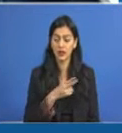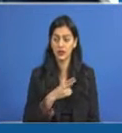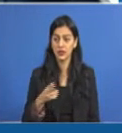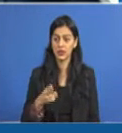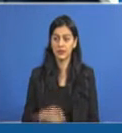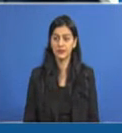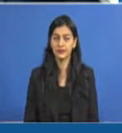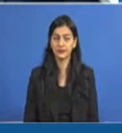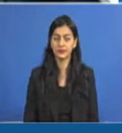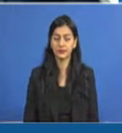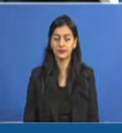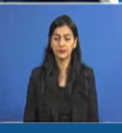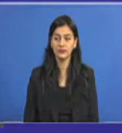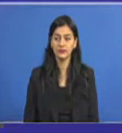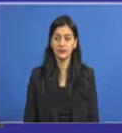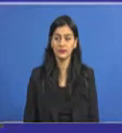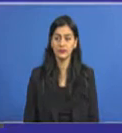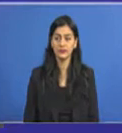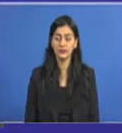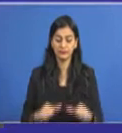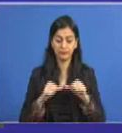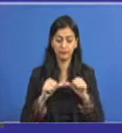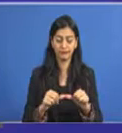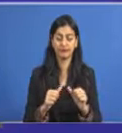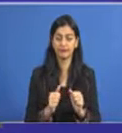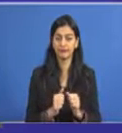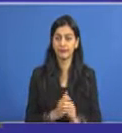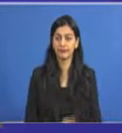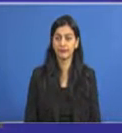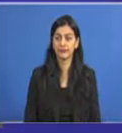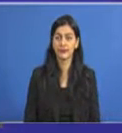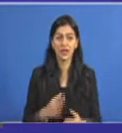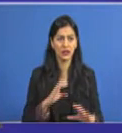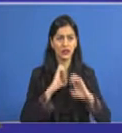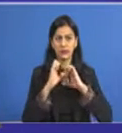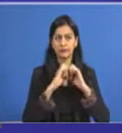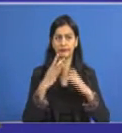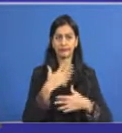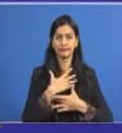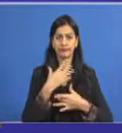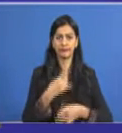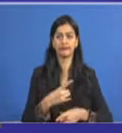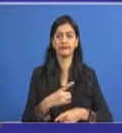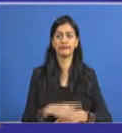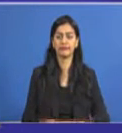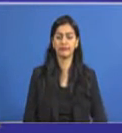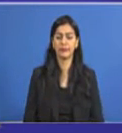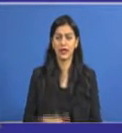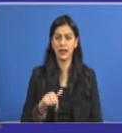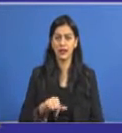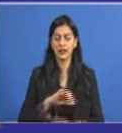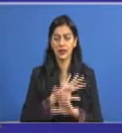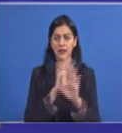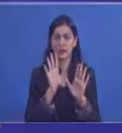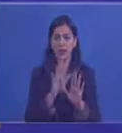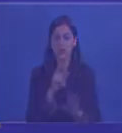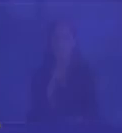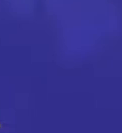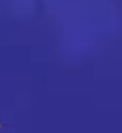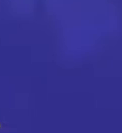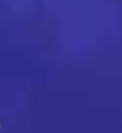No, gracias a ustedes. Así es, Araceli, realmente, realmente interesante esta entrevista que hemos tenido a esta hora de la mañana. Y tú hablabas